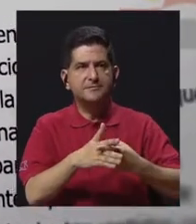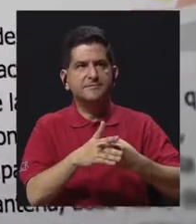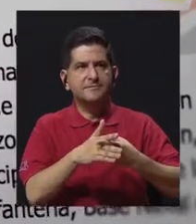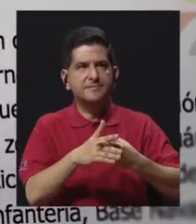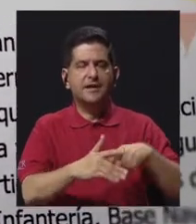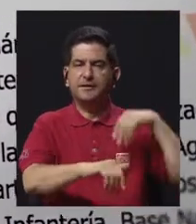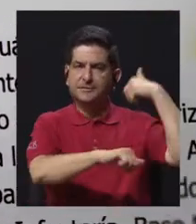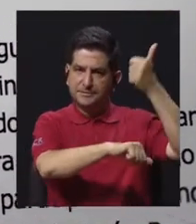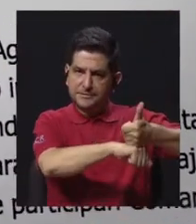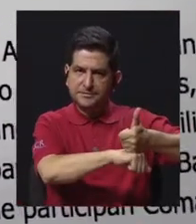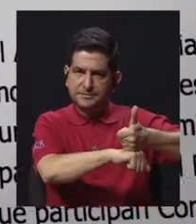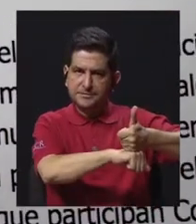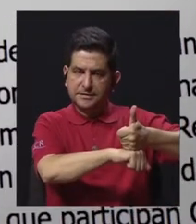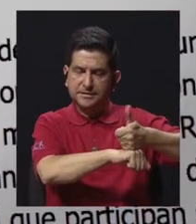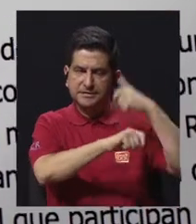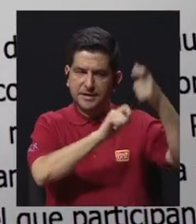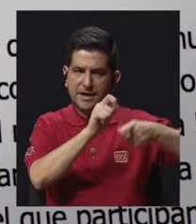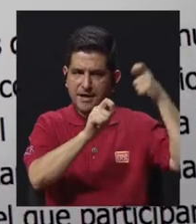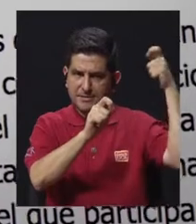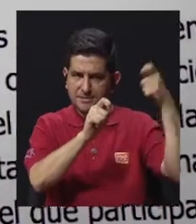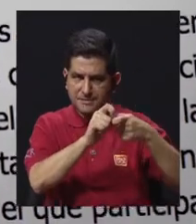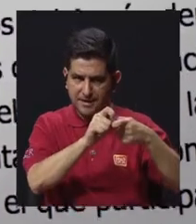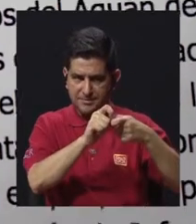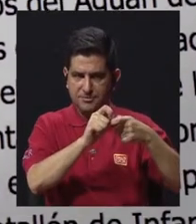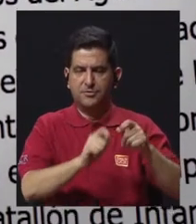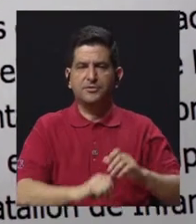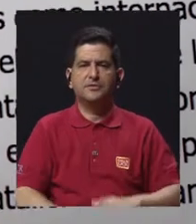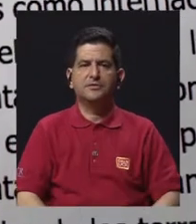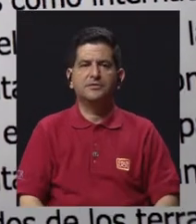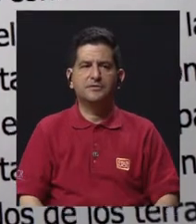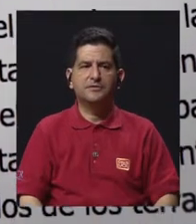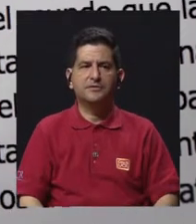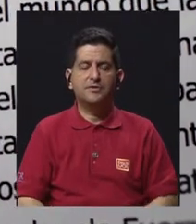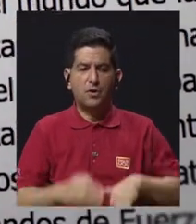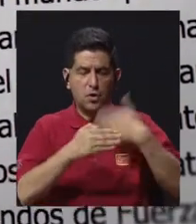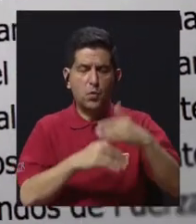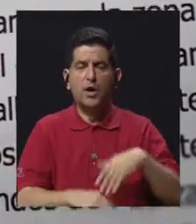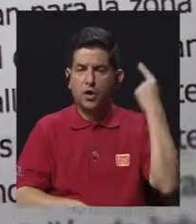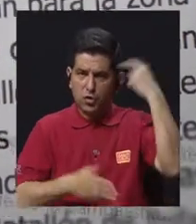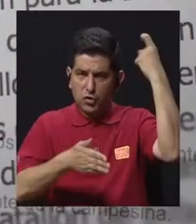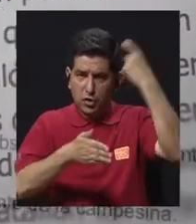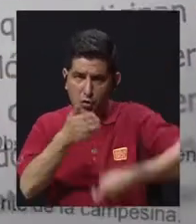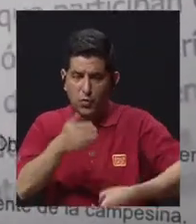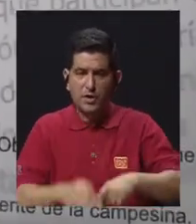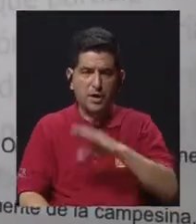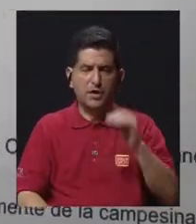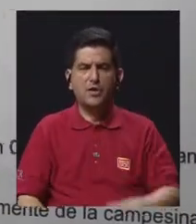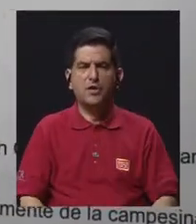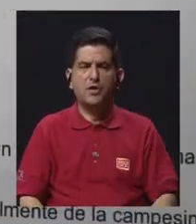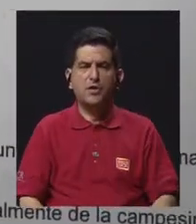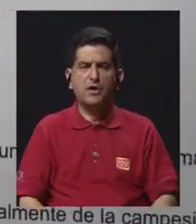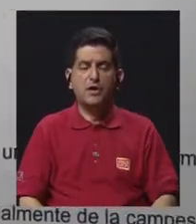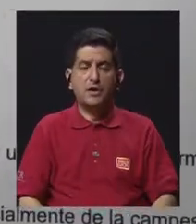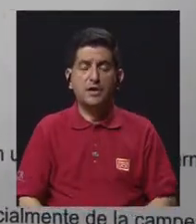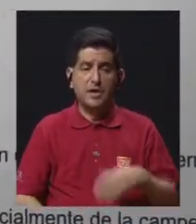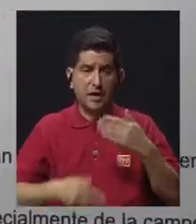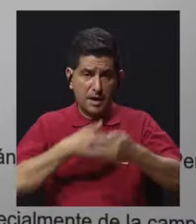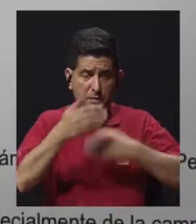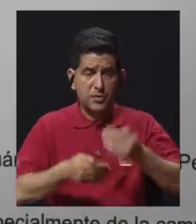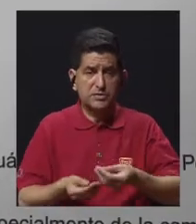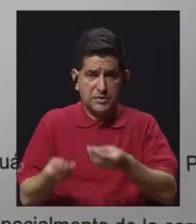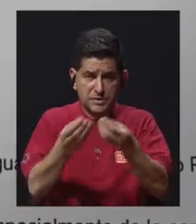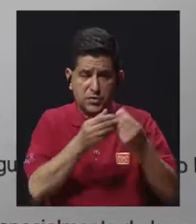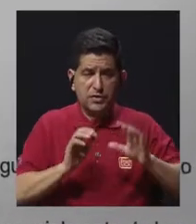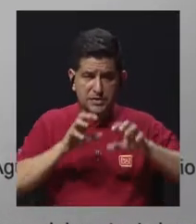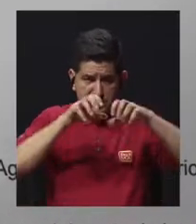el observatorio nace y se instala precisamente seguido del golpe de Estado y